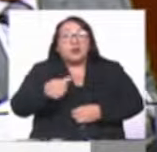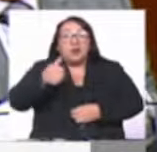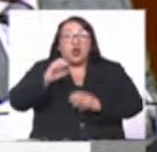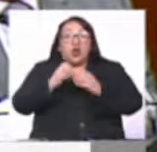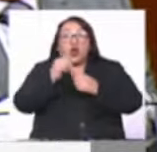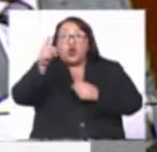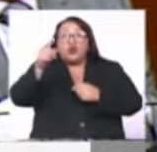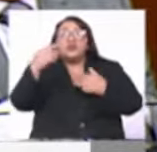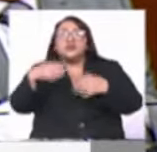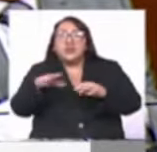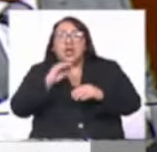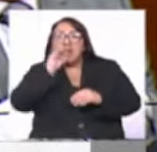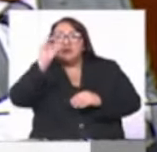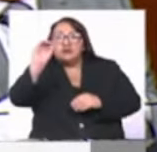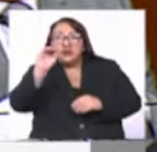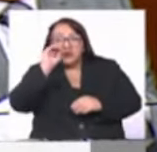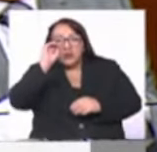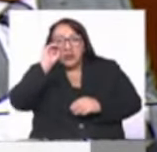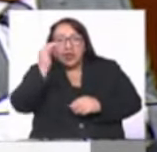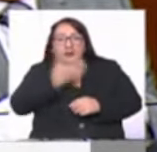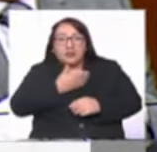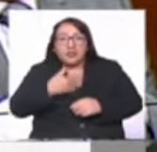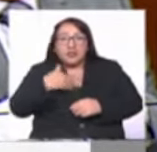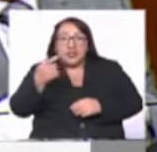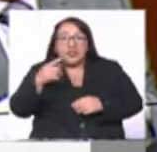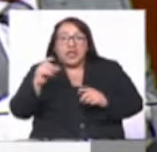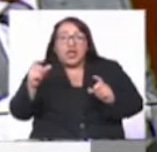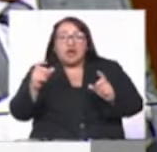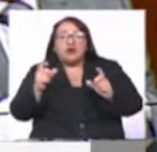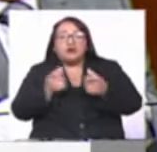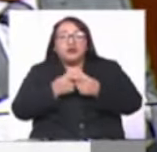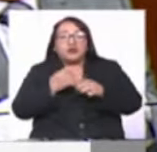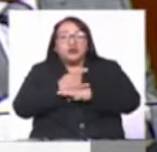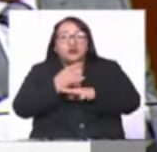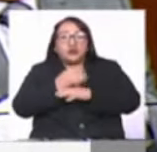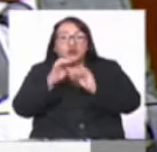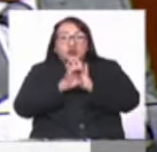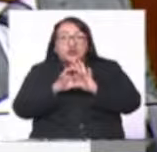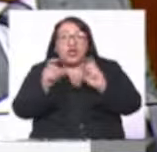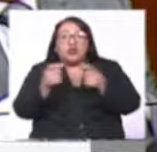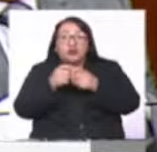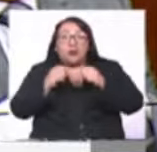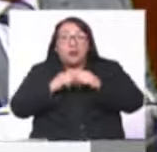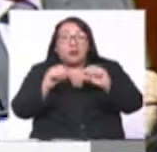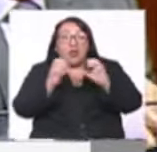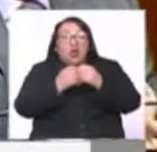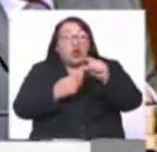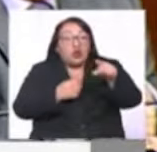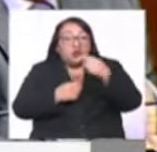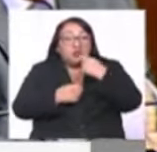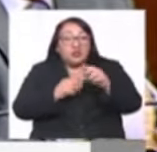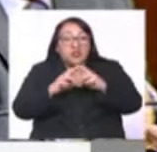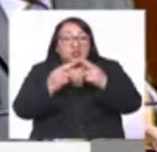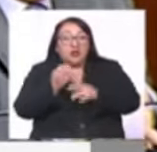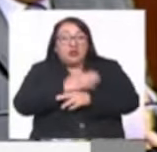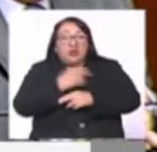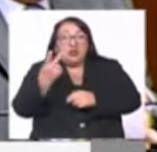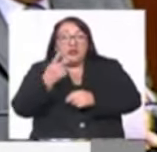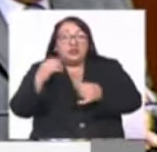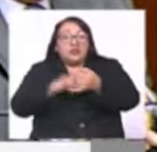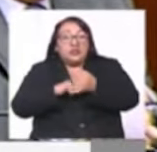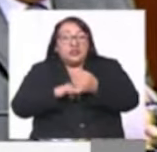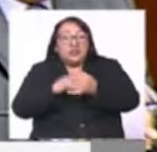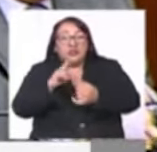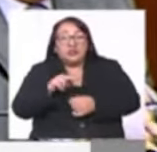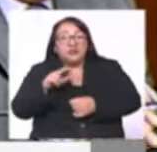hizo de conocimiento de la presidenta de la subcomisión de acusaciones constitucionales que la comisión permanente del congreso en su sesión realizada el 22 de septiembre